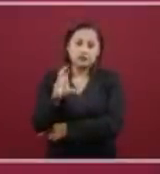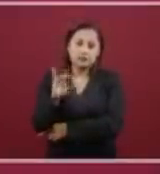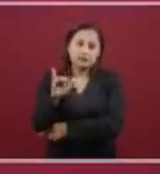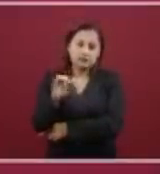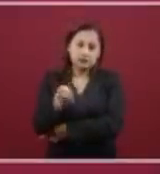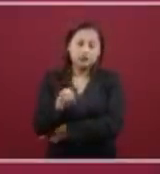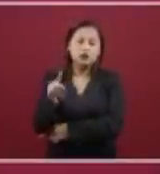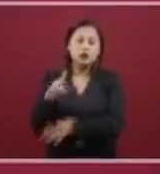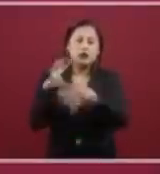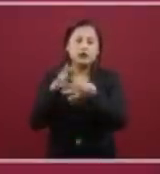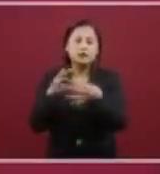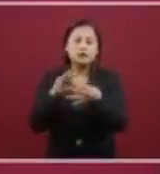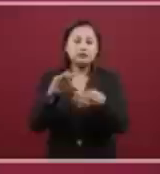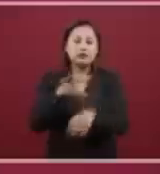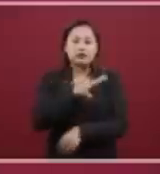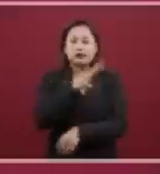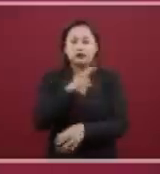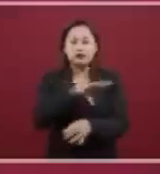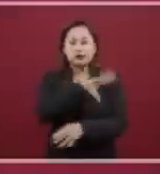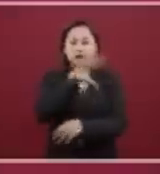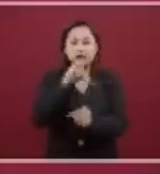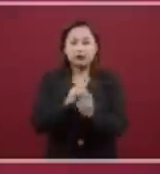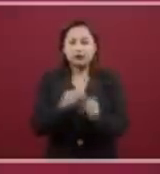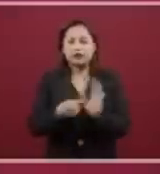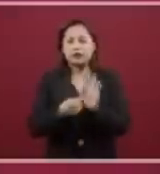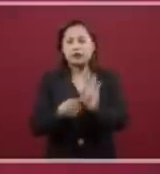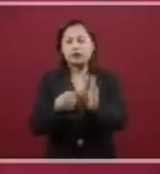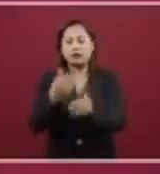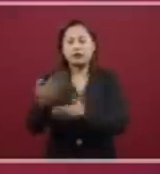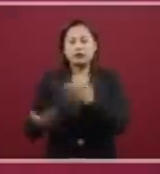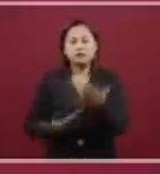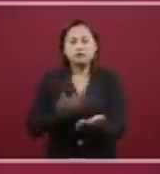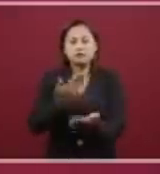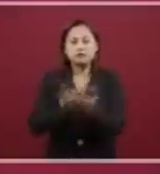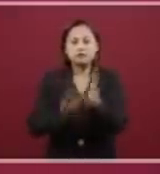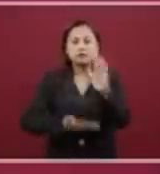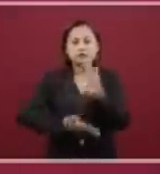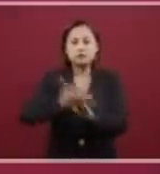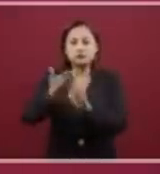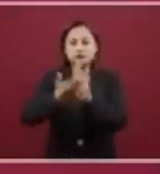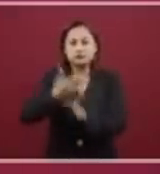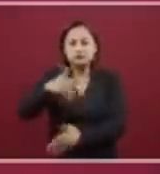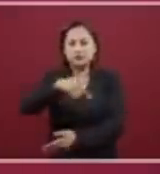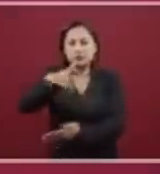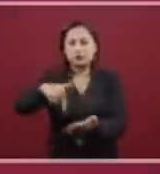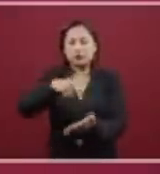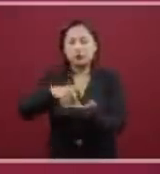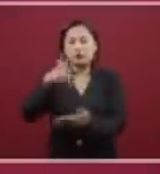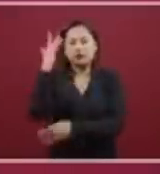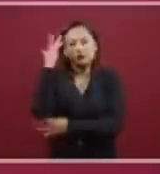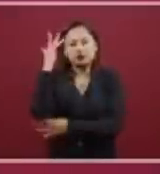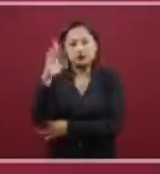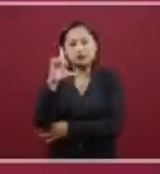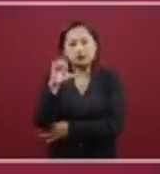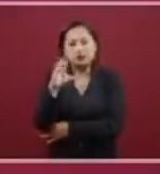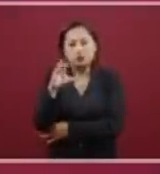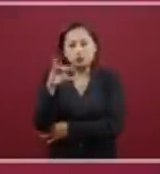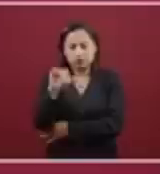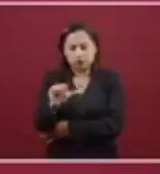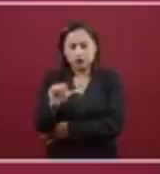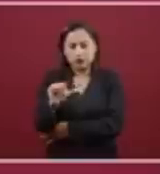aeropuerto felipe ángeles en santa lucía y al final